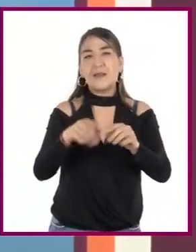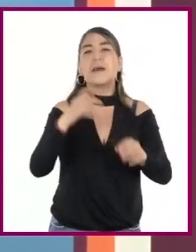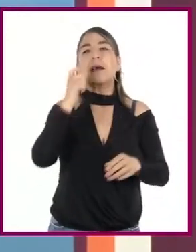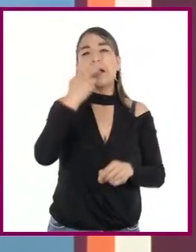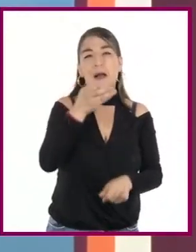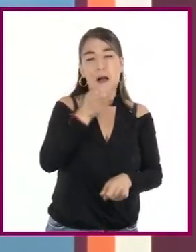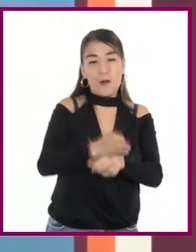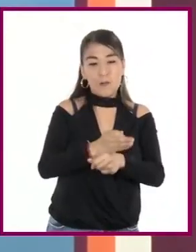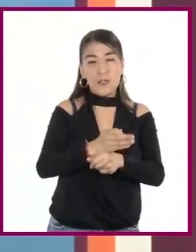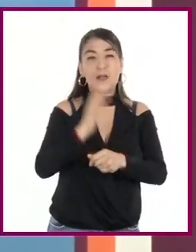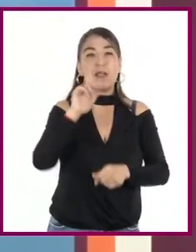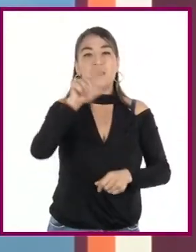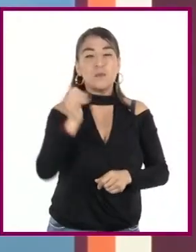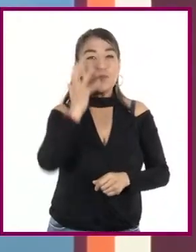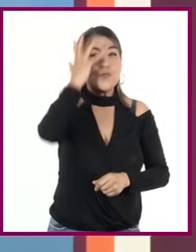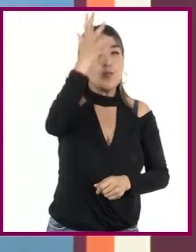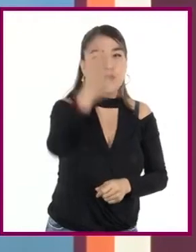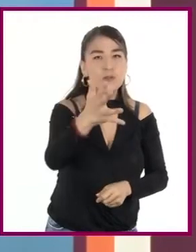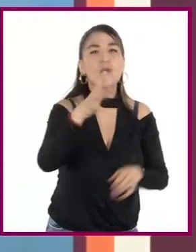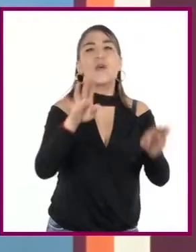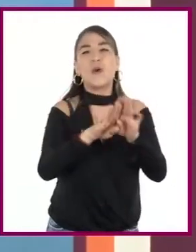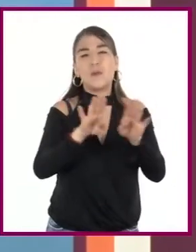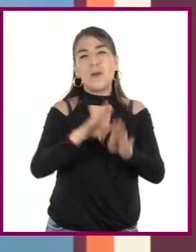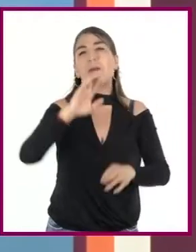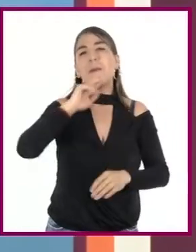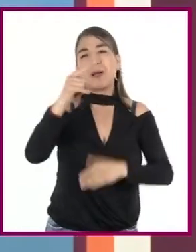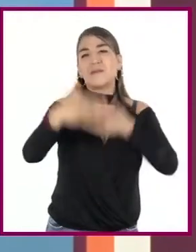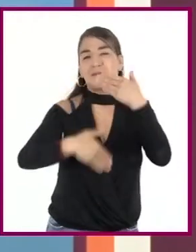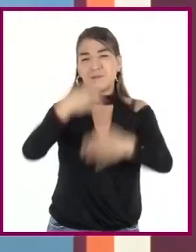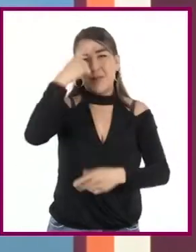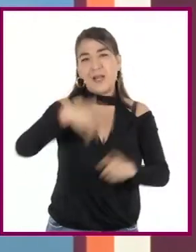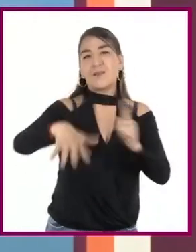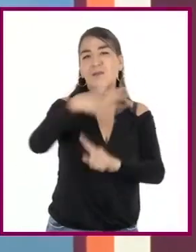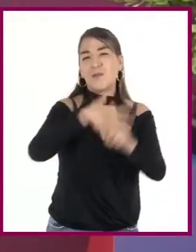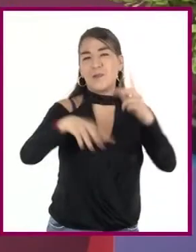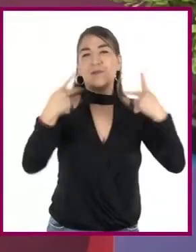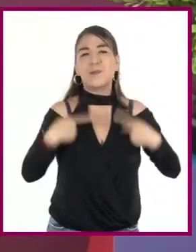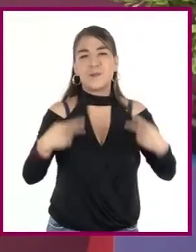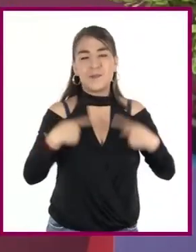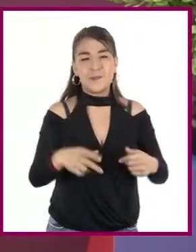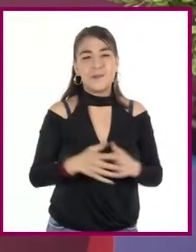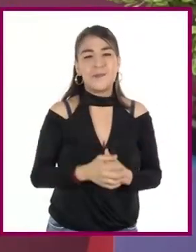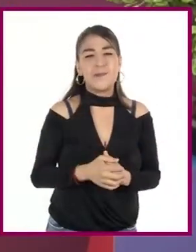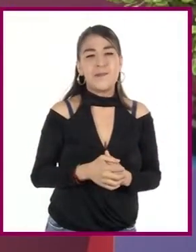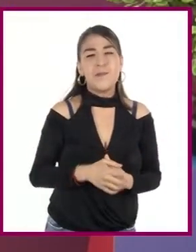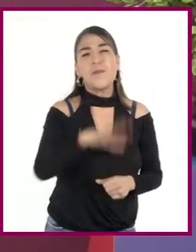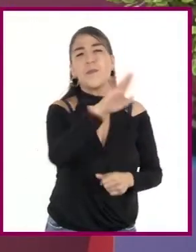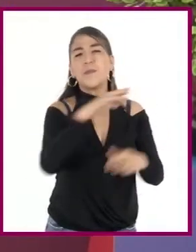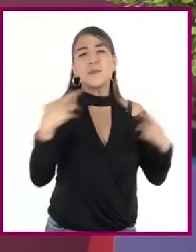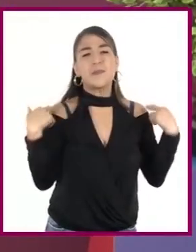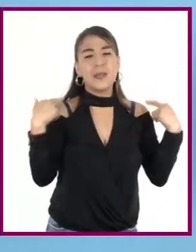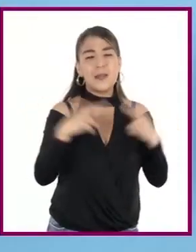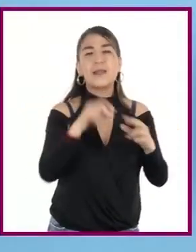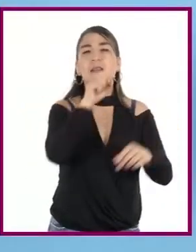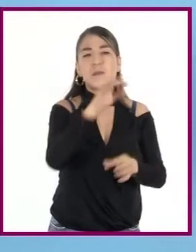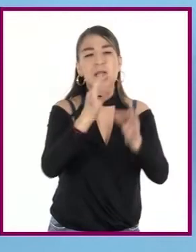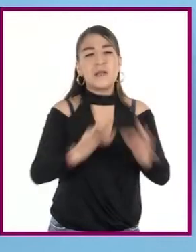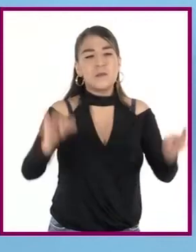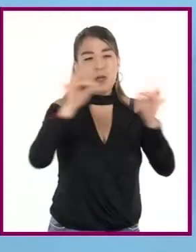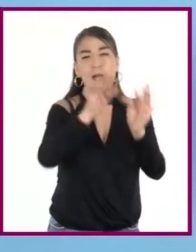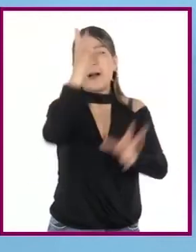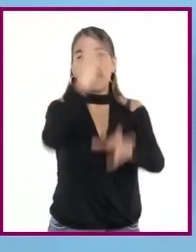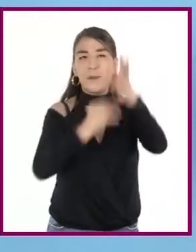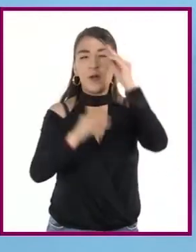mediano y largo plazo efectos favorables para las personas. Maestra, es importante aprender